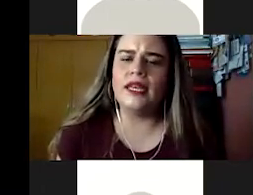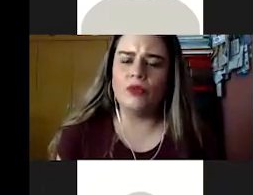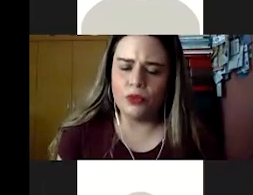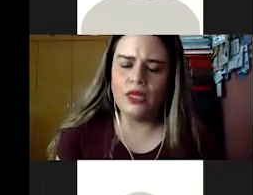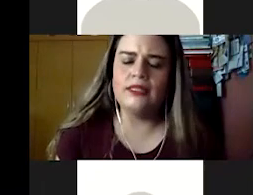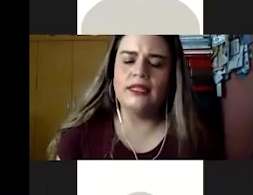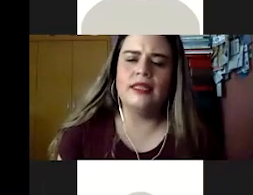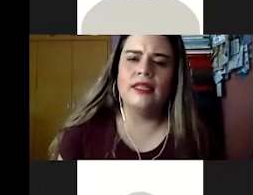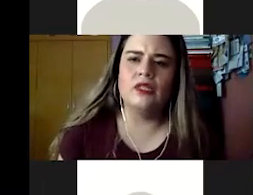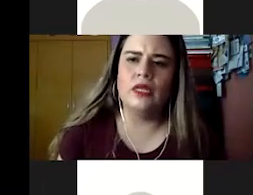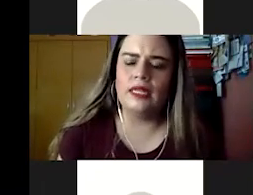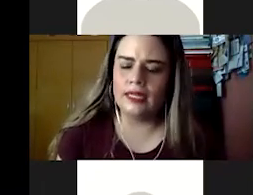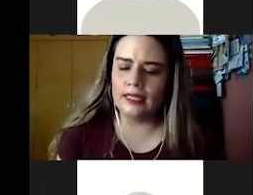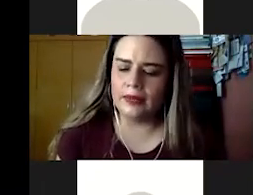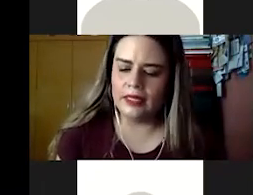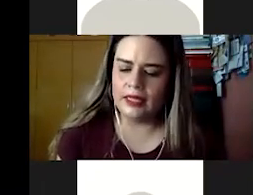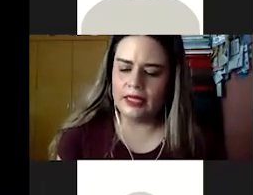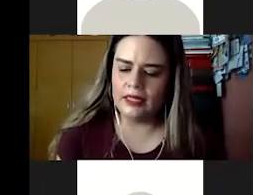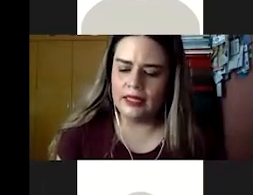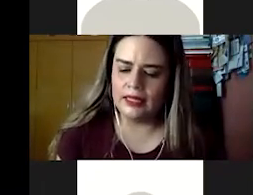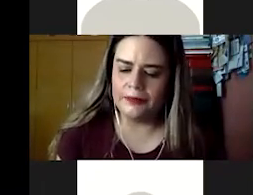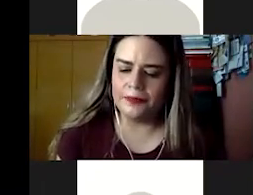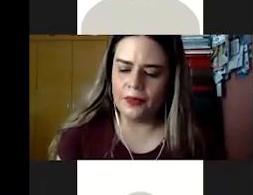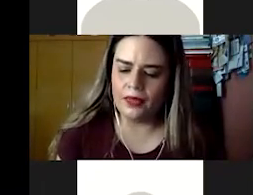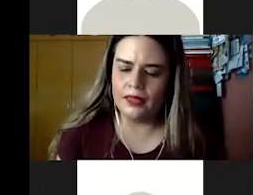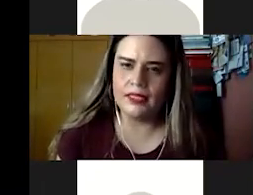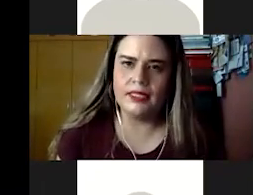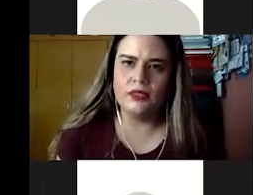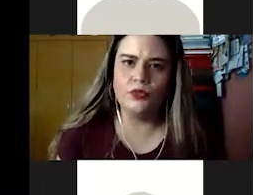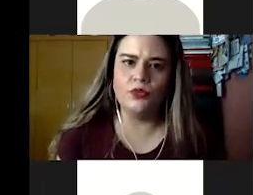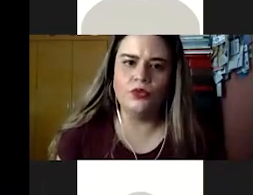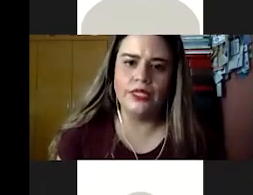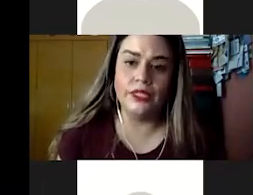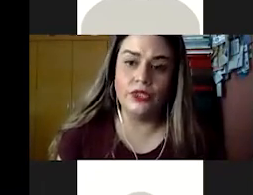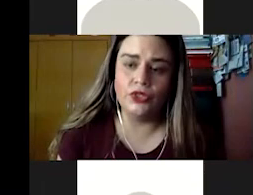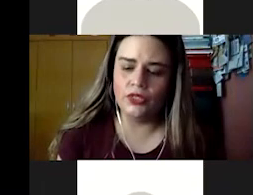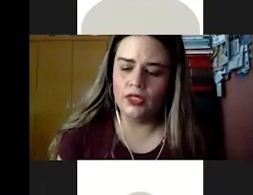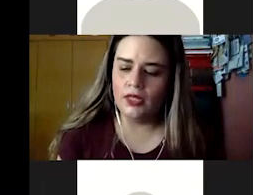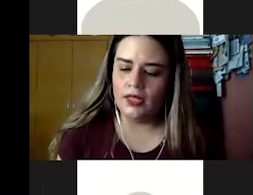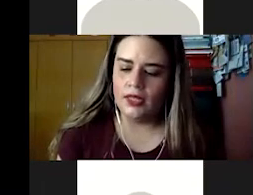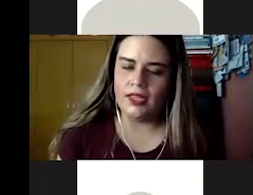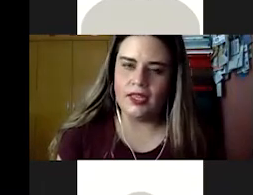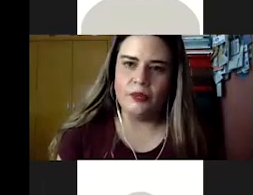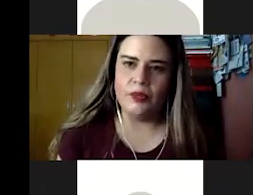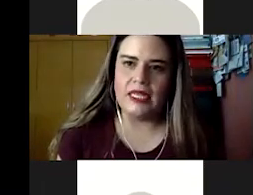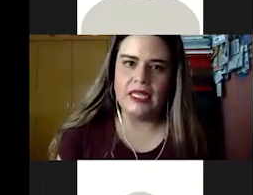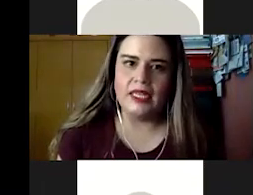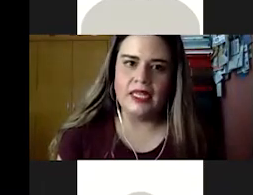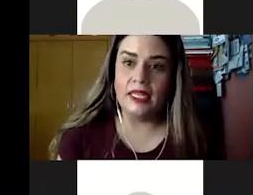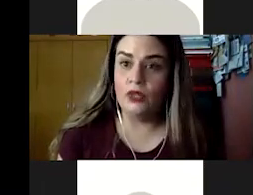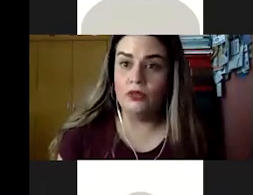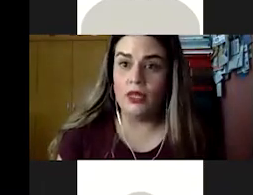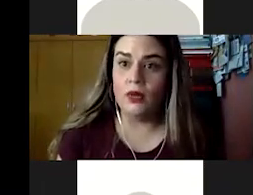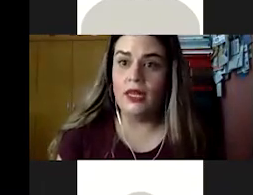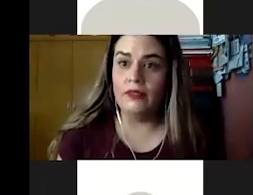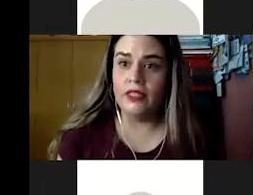se adoptó la Estrategia Nacional de Agenda 2030 desde su dirección, pues él